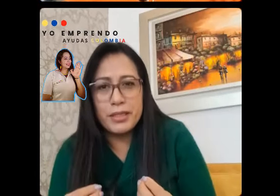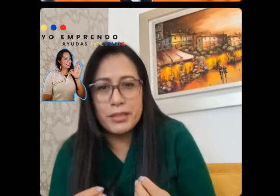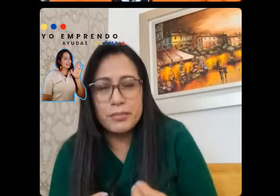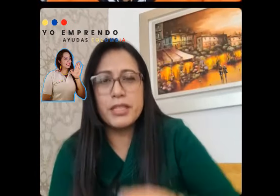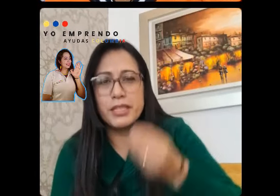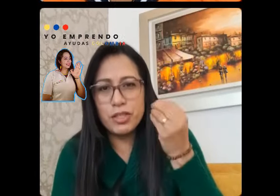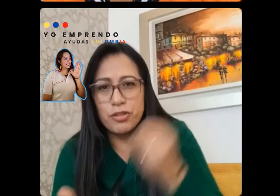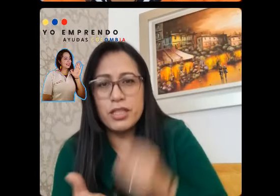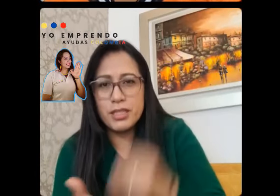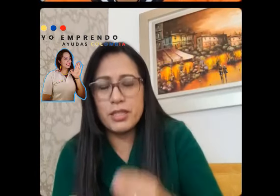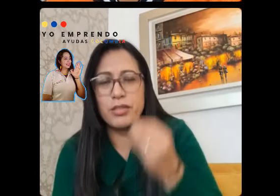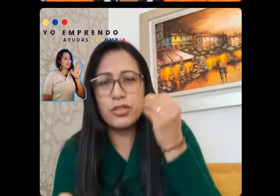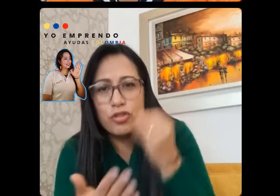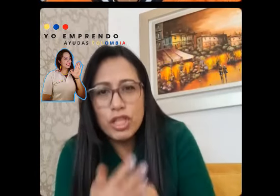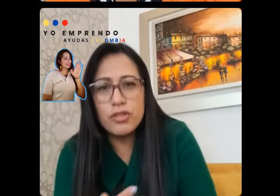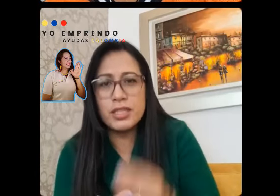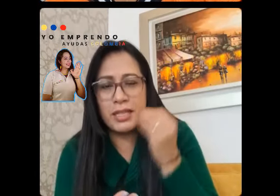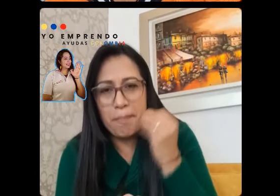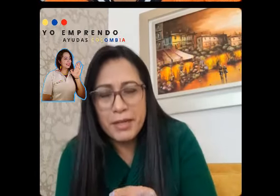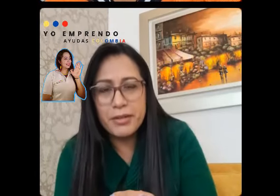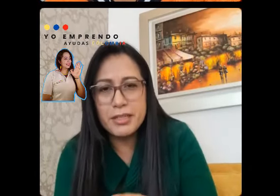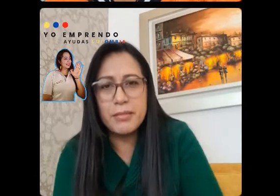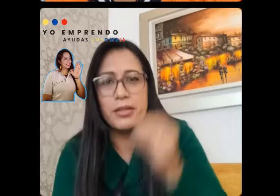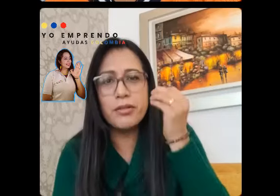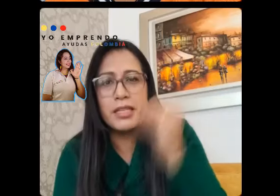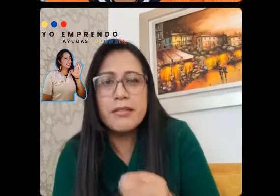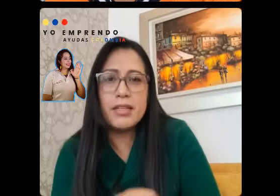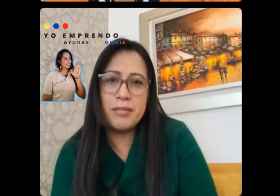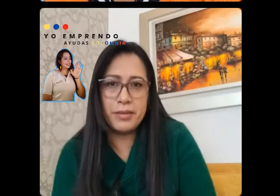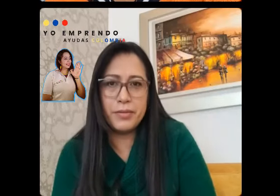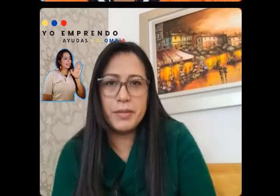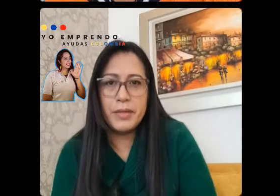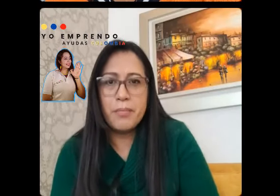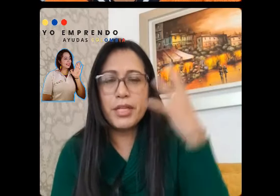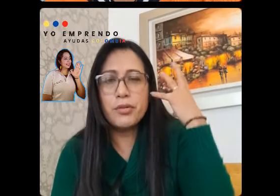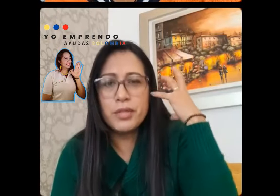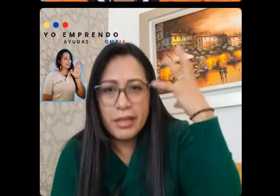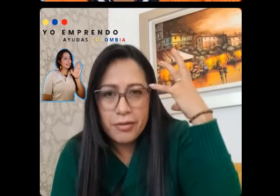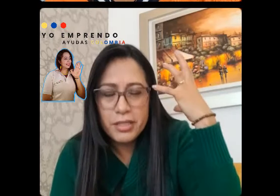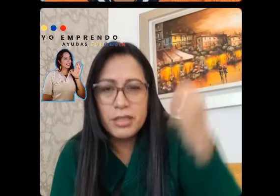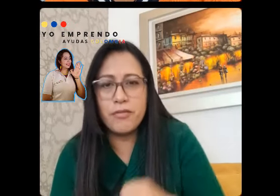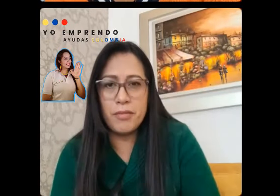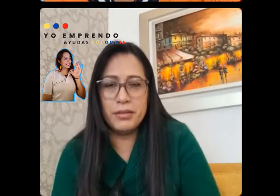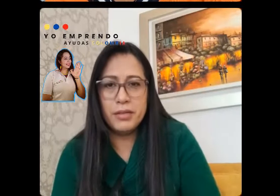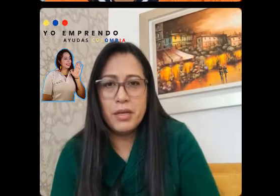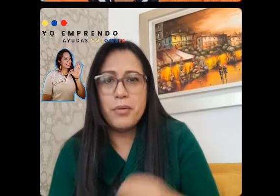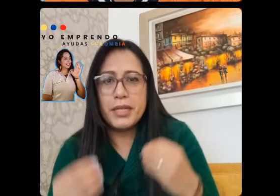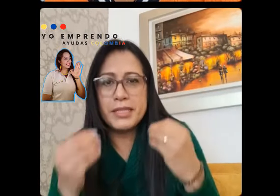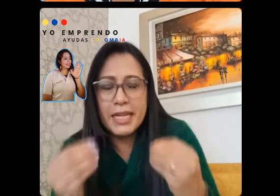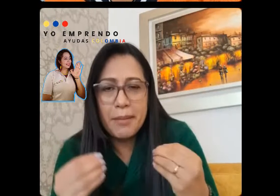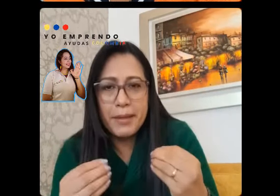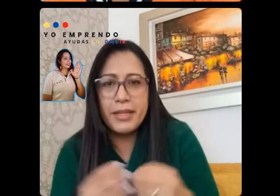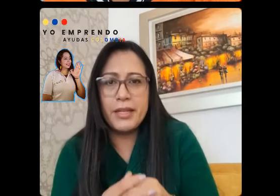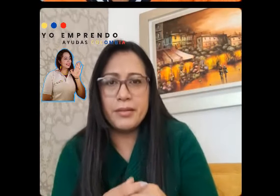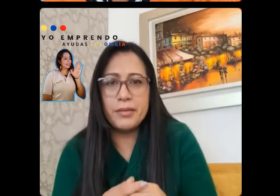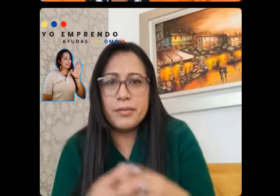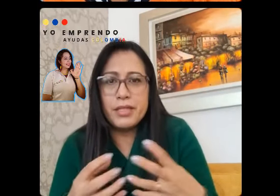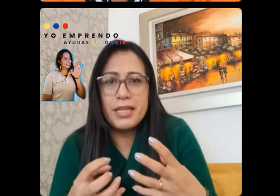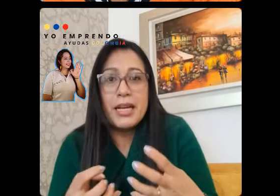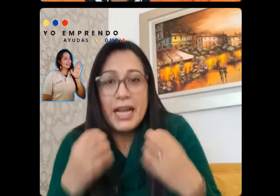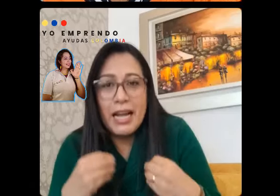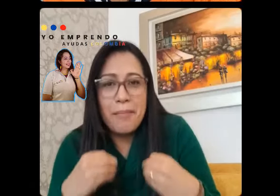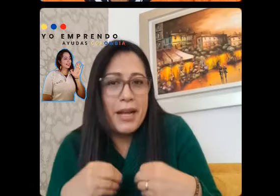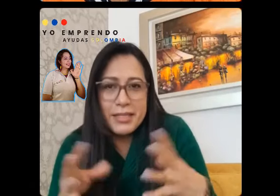importa Porque es que yo necesito que estos niños que están en pleno crecimiento reciban alimentos porque su cerebro se está formando porque están aprendiendo